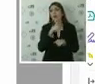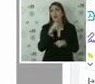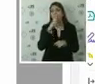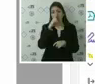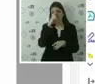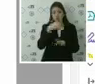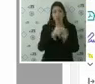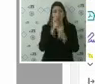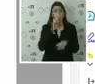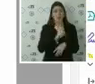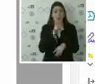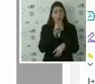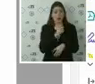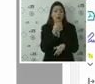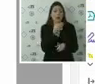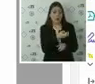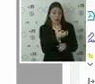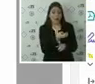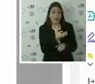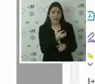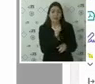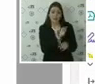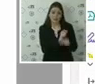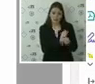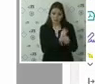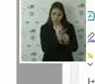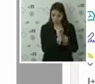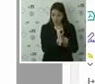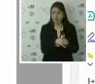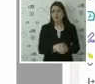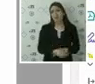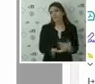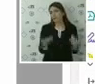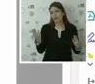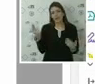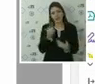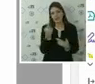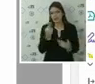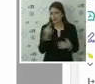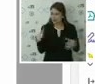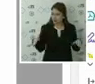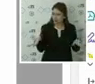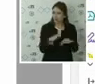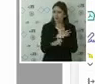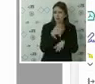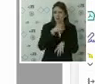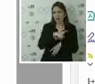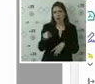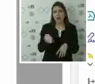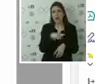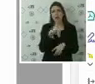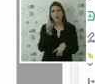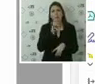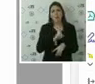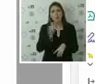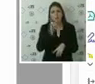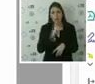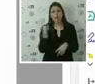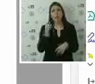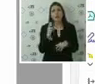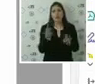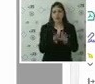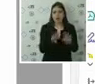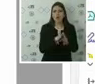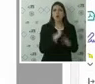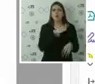igualmente justo solo en la pandemia. Creo que se necesita un cambio drástico en el trato hacia las mujeres y saber y educar sobre qué es la equidad